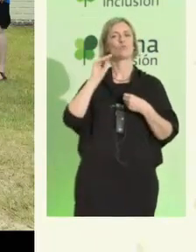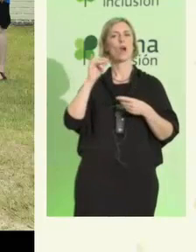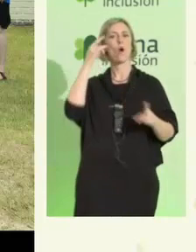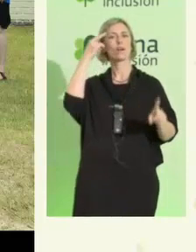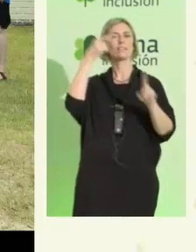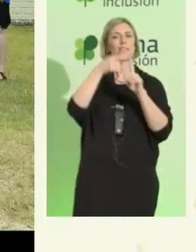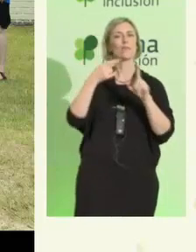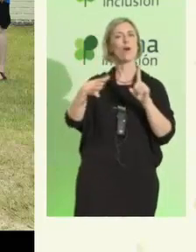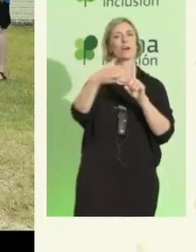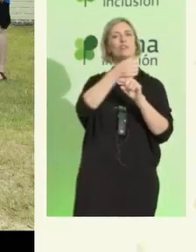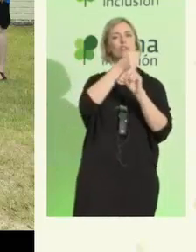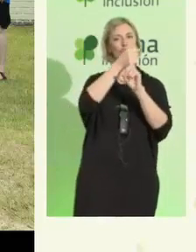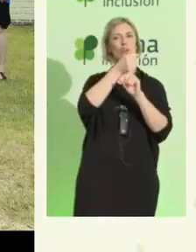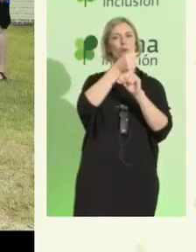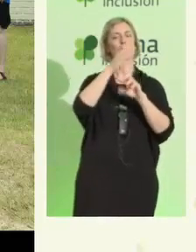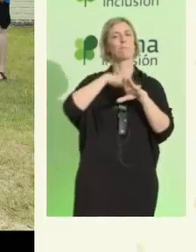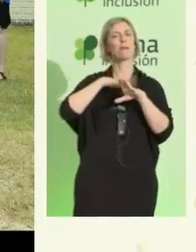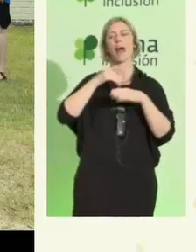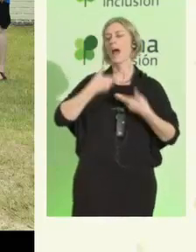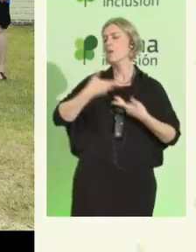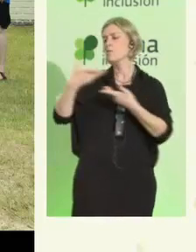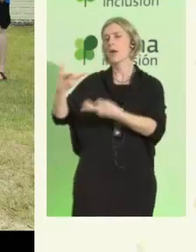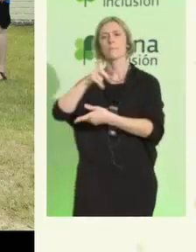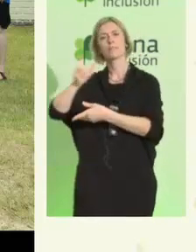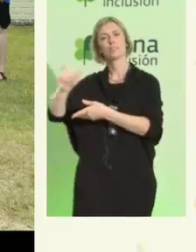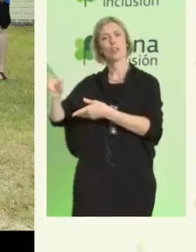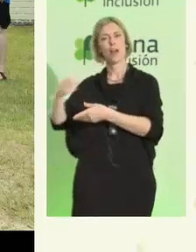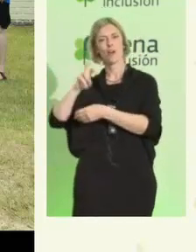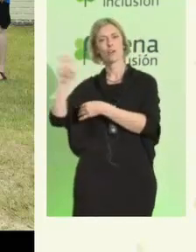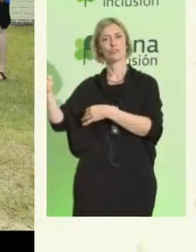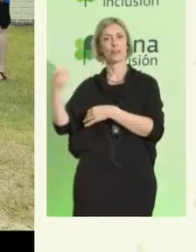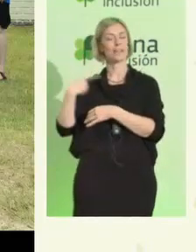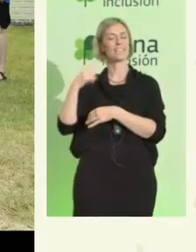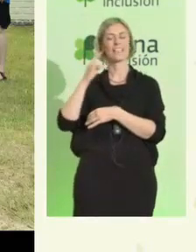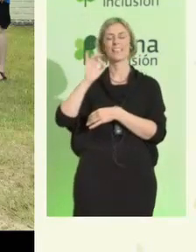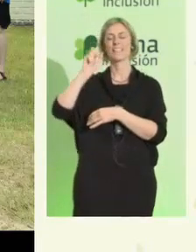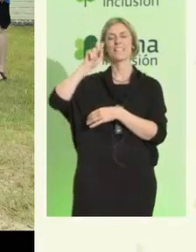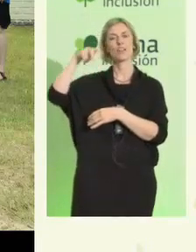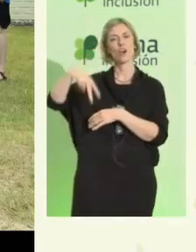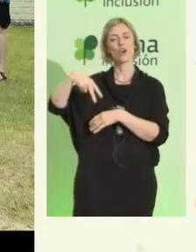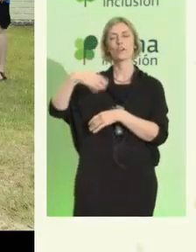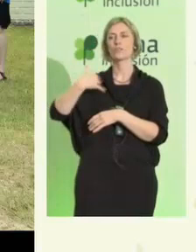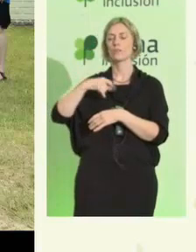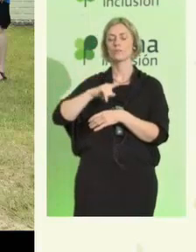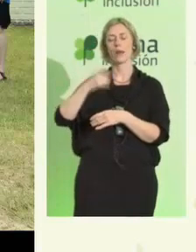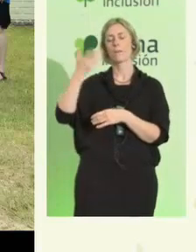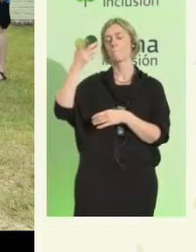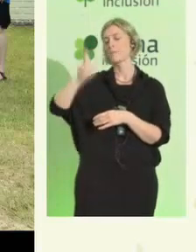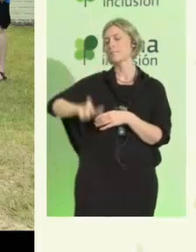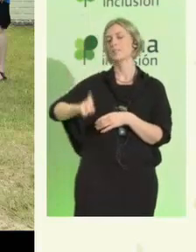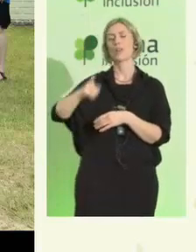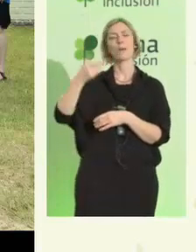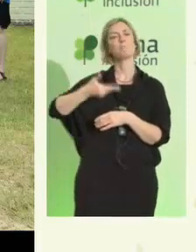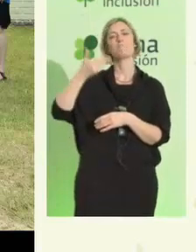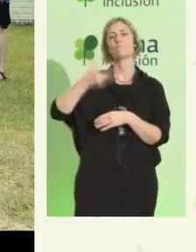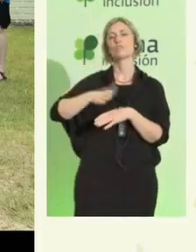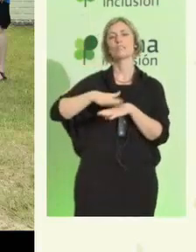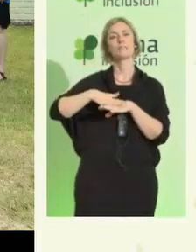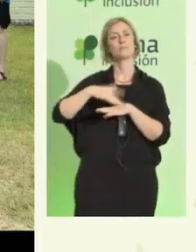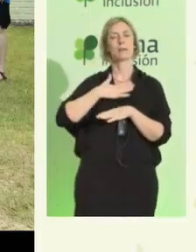es un ejemplo. Y Tyrone es una de las personas favoritas para mí. Vino para mi primera boda cuando todavía vivía en la